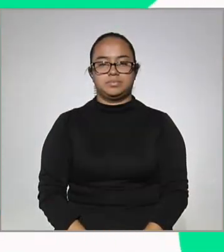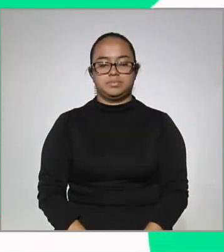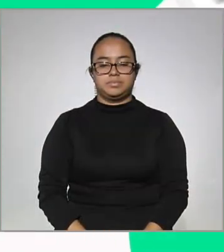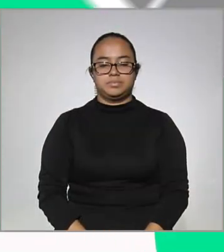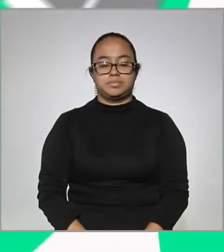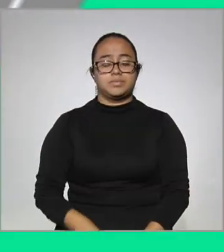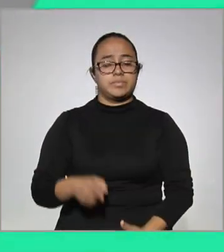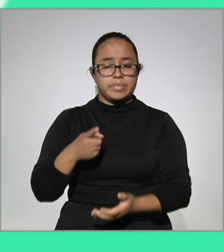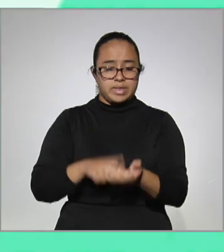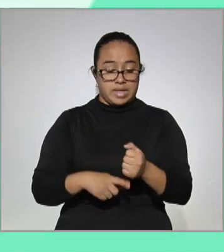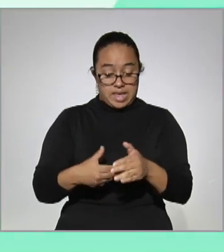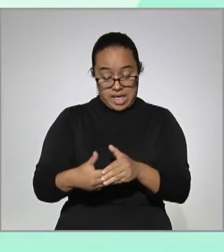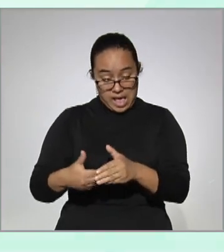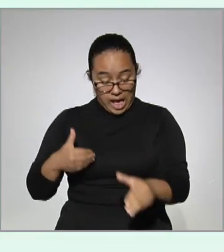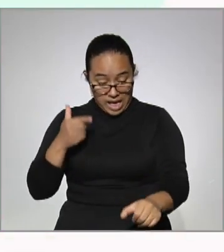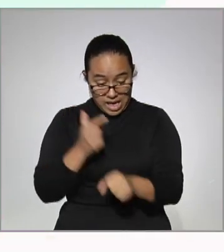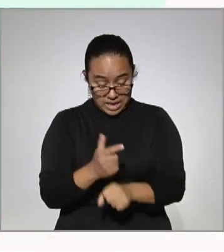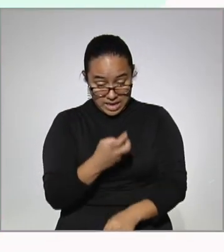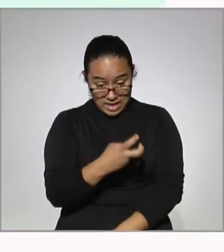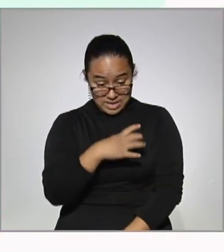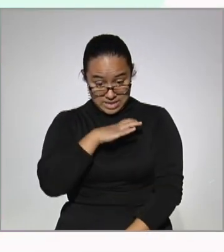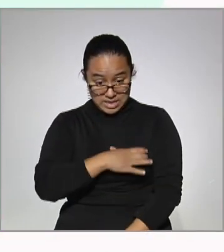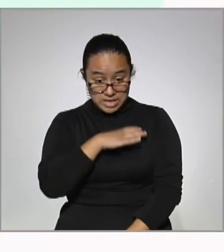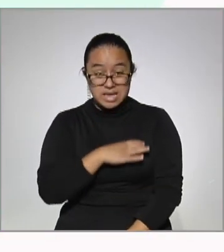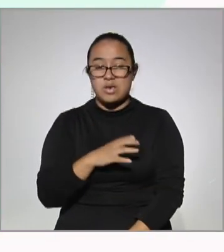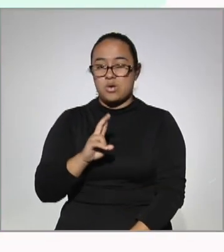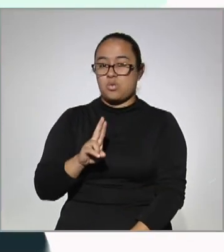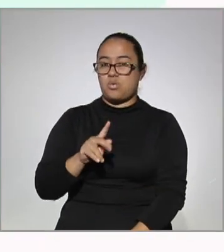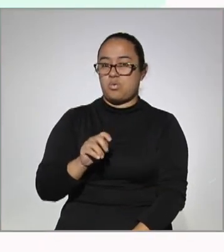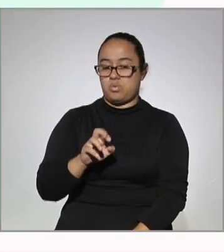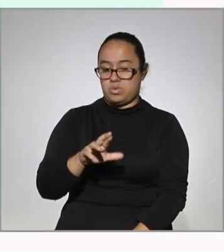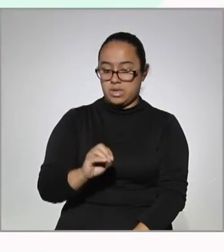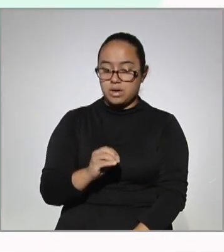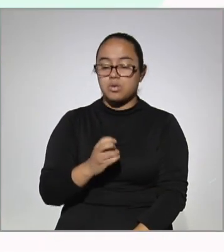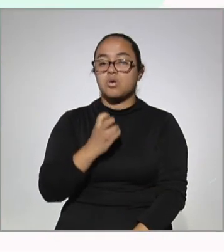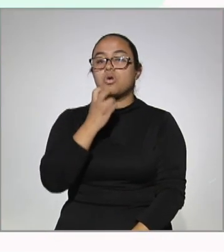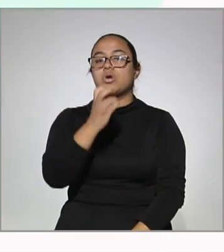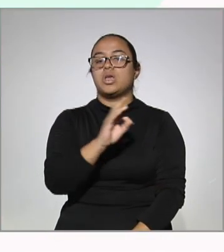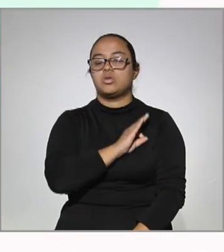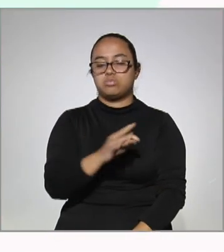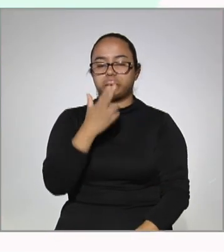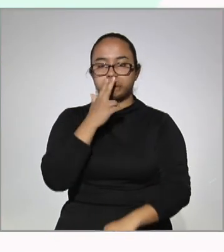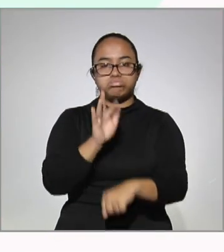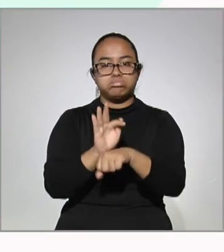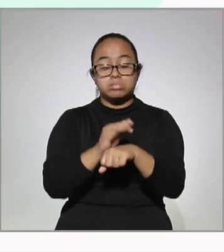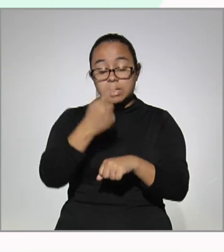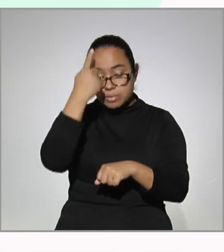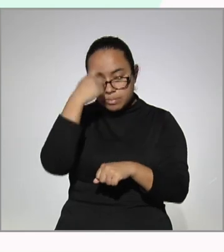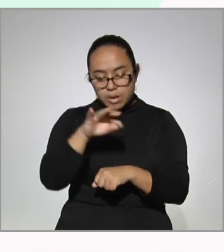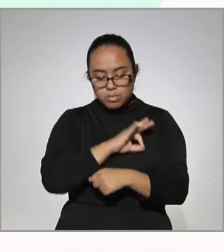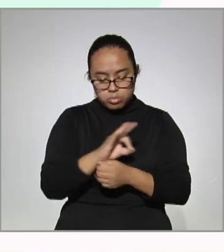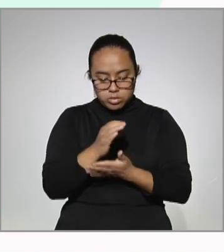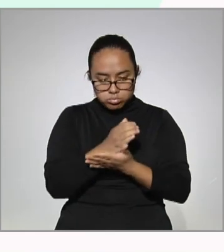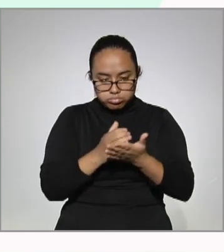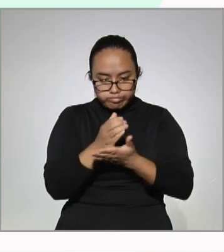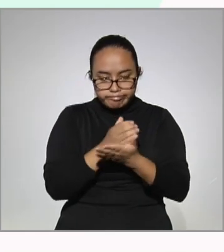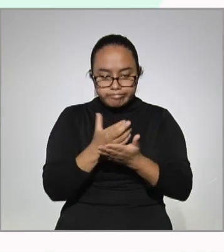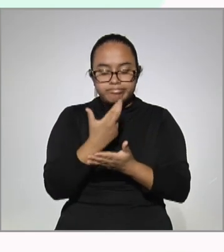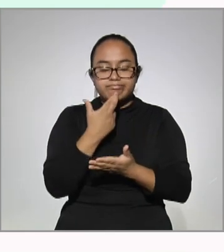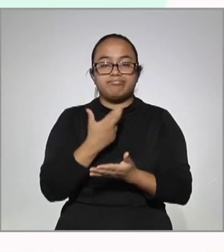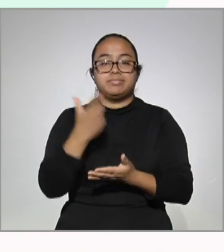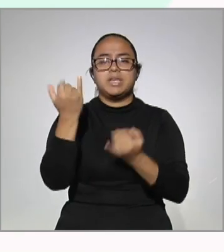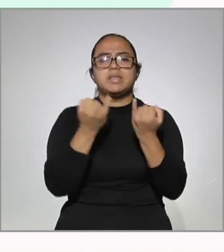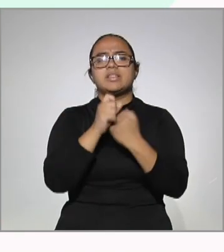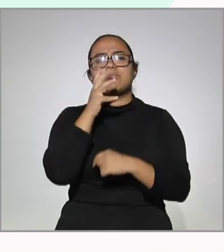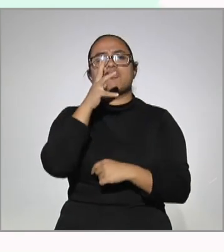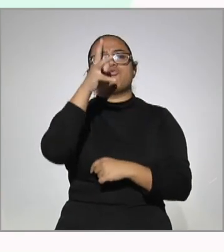El diagnóstico oportuno del cáncer cérvico-uterino permite mayores posibilidades de recuperación y mejor calidad